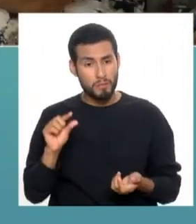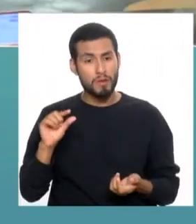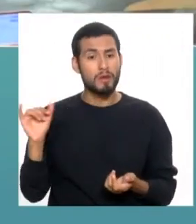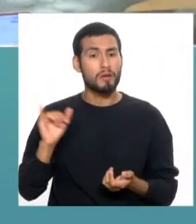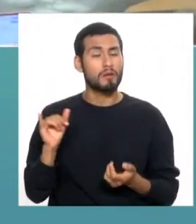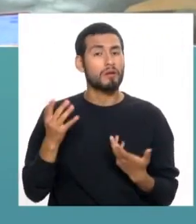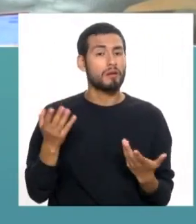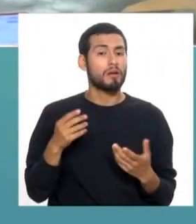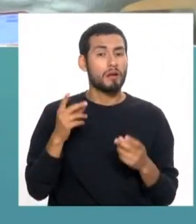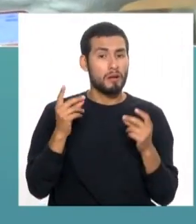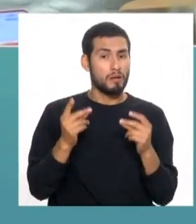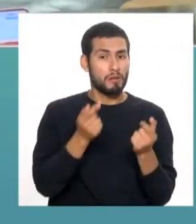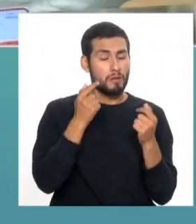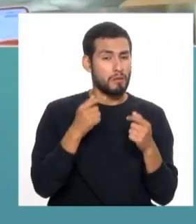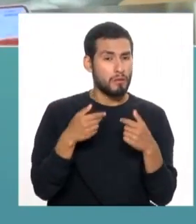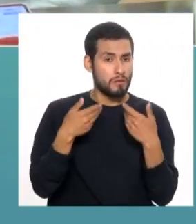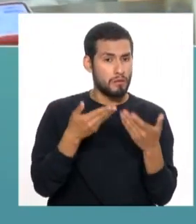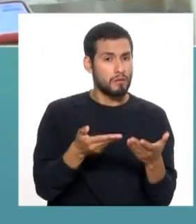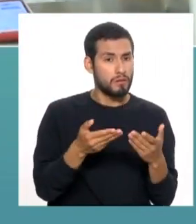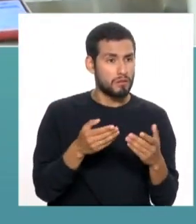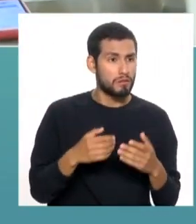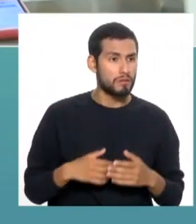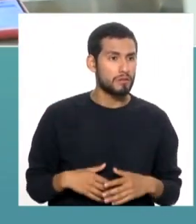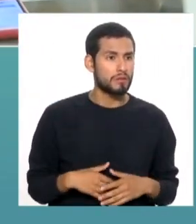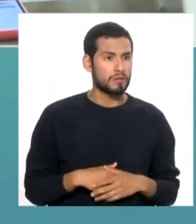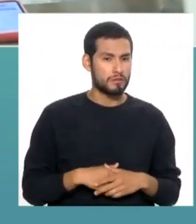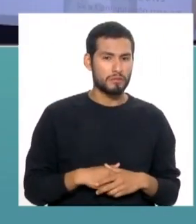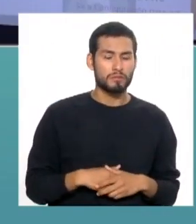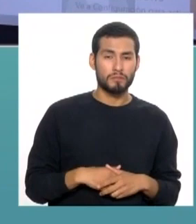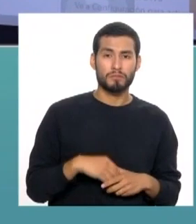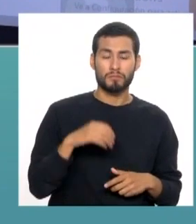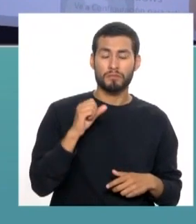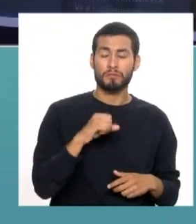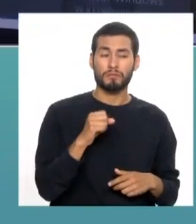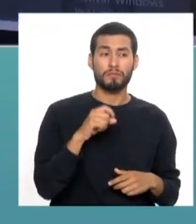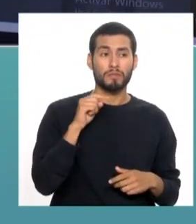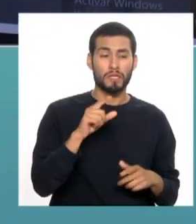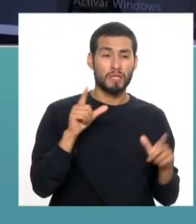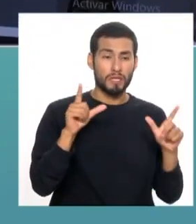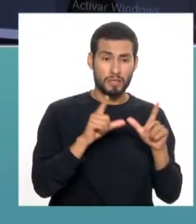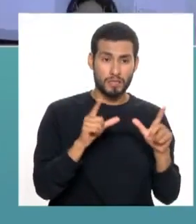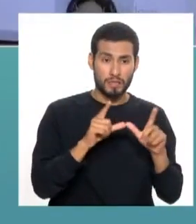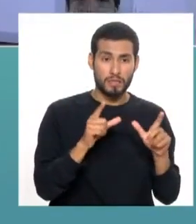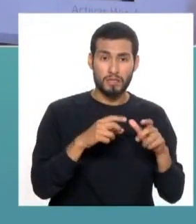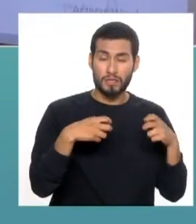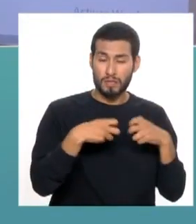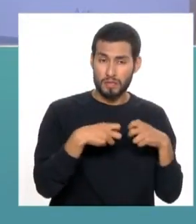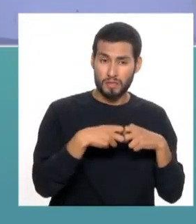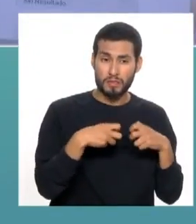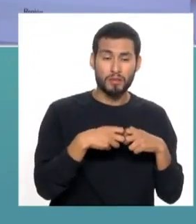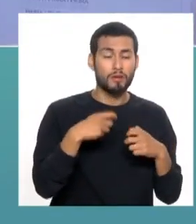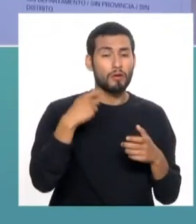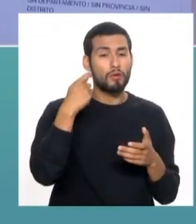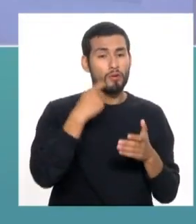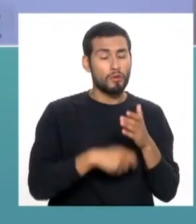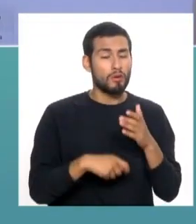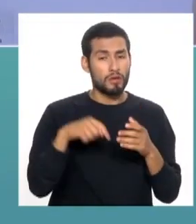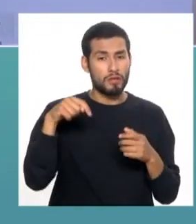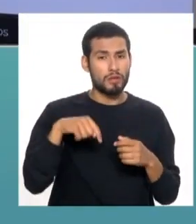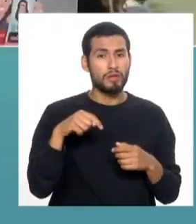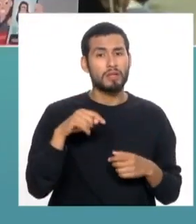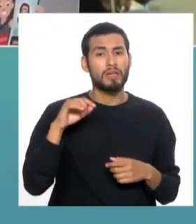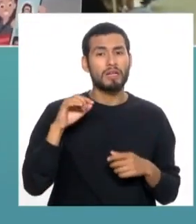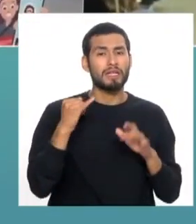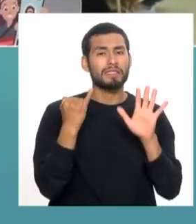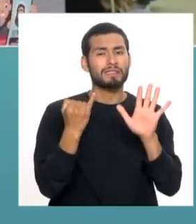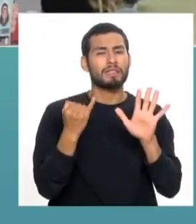que también te lo dan en un plazo más corto de tiempo. En el caso de la licencia electrónica, el costo actualmente es de 6